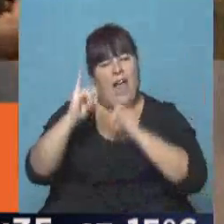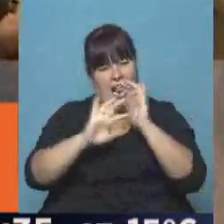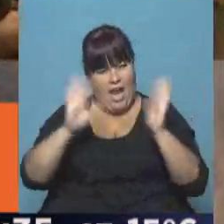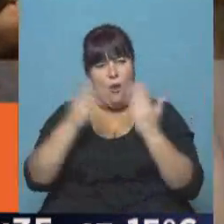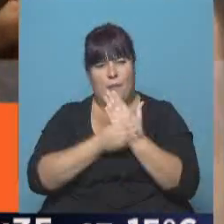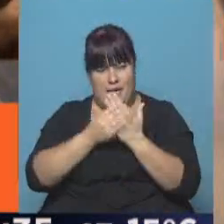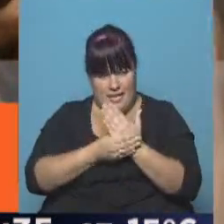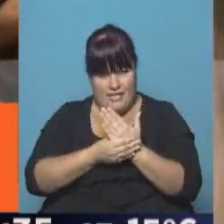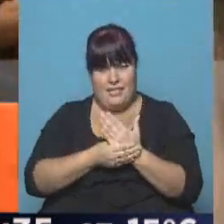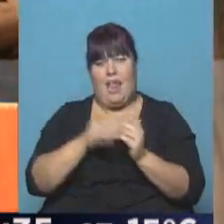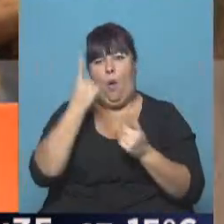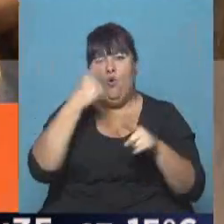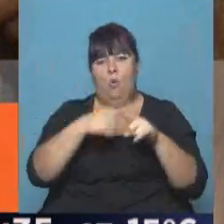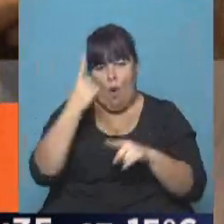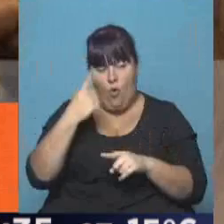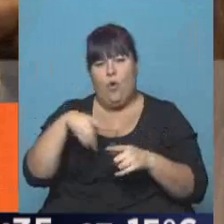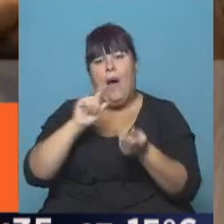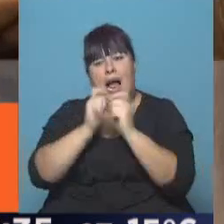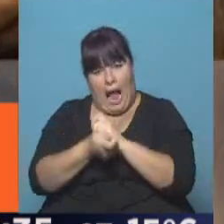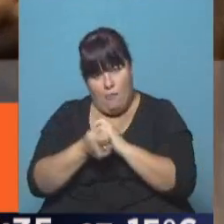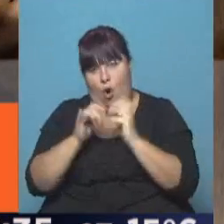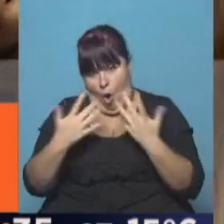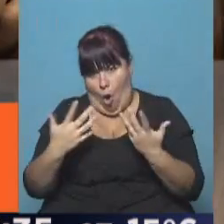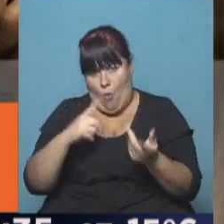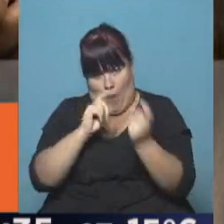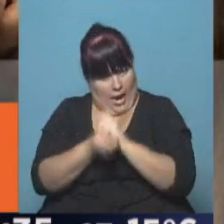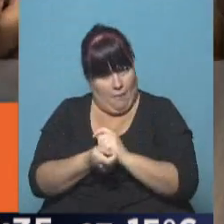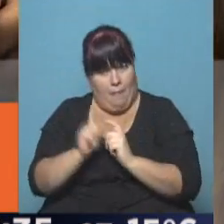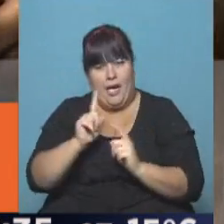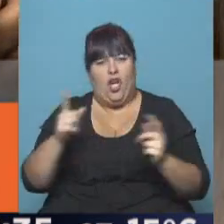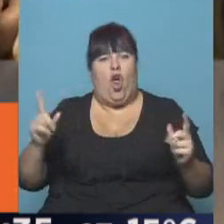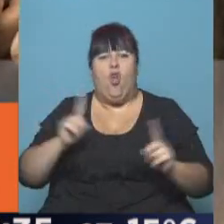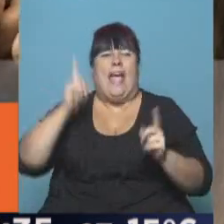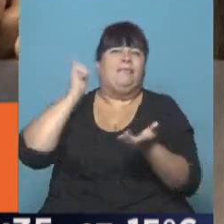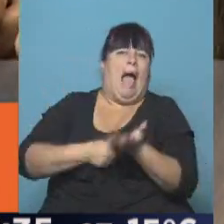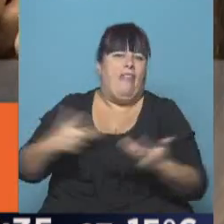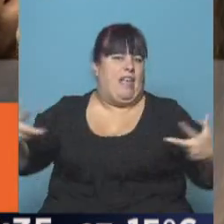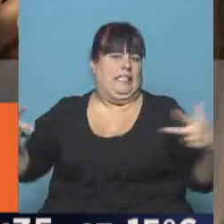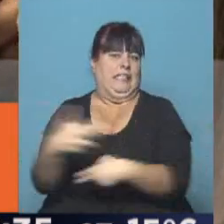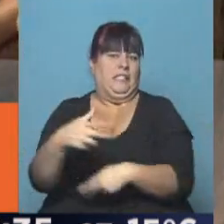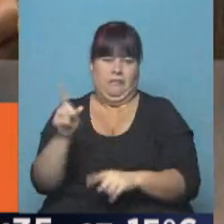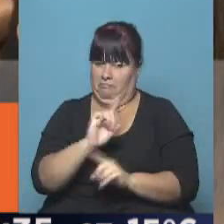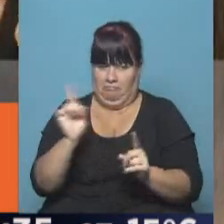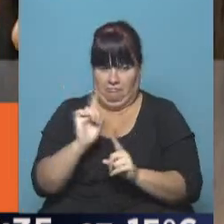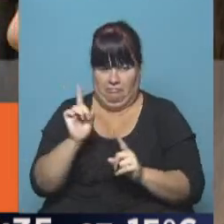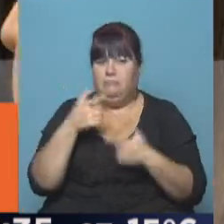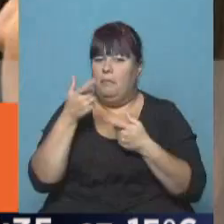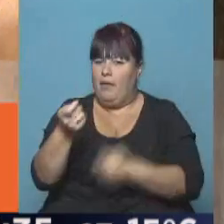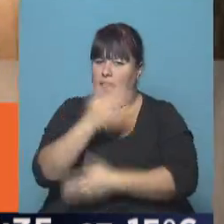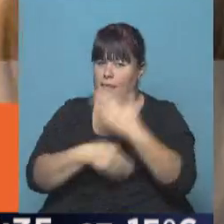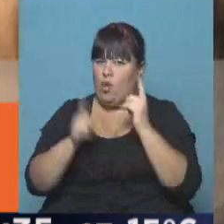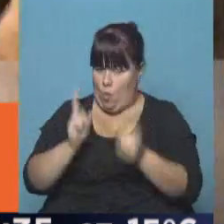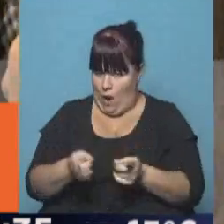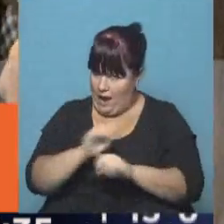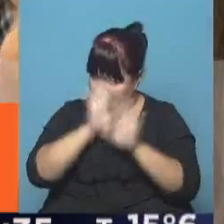la ministra, caso por caso. Si hay que corregir alguno, por supuesto que se corrige, pero no hay para nada una decisión de cortarle el apoyo a discapacitados.